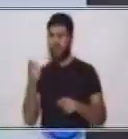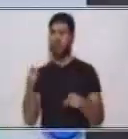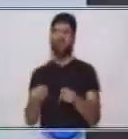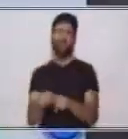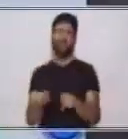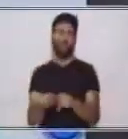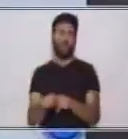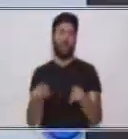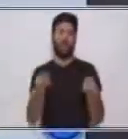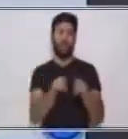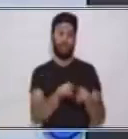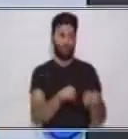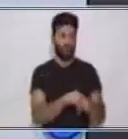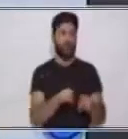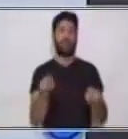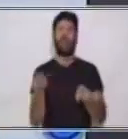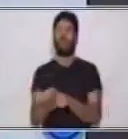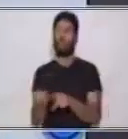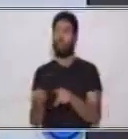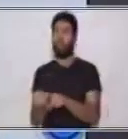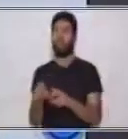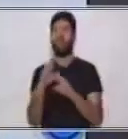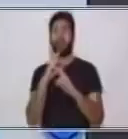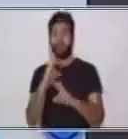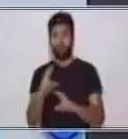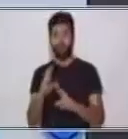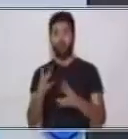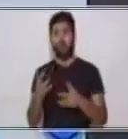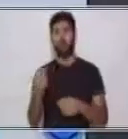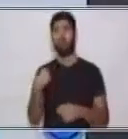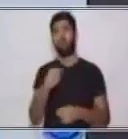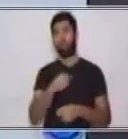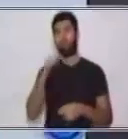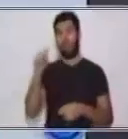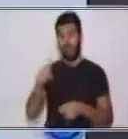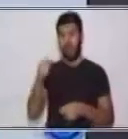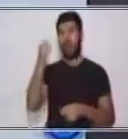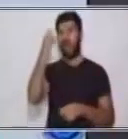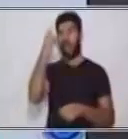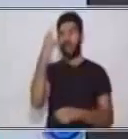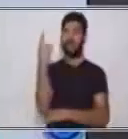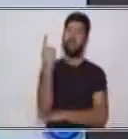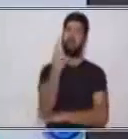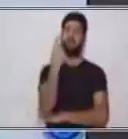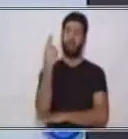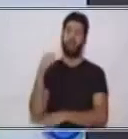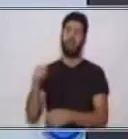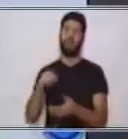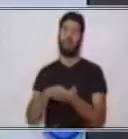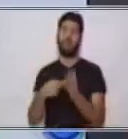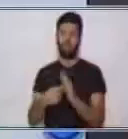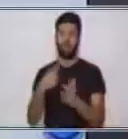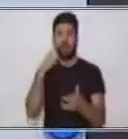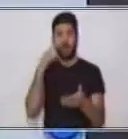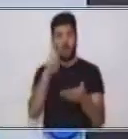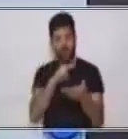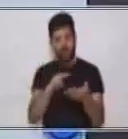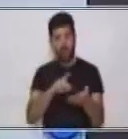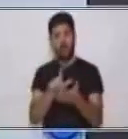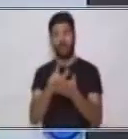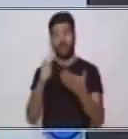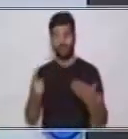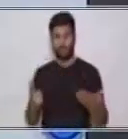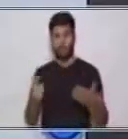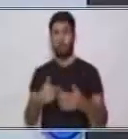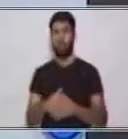es importante, y siempre vamos a escucharlo para que nosotros podamos identificar la importancia de la lectura.